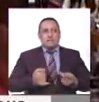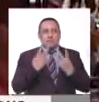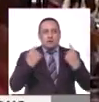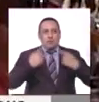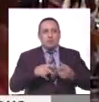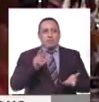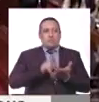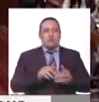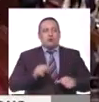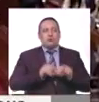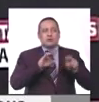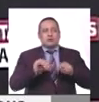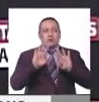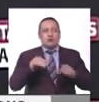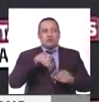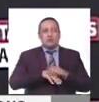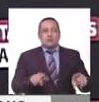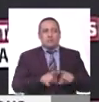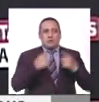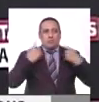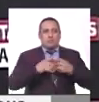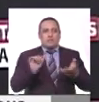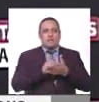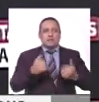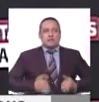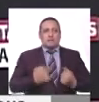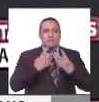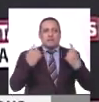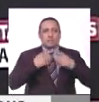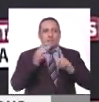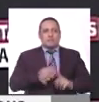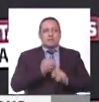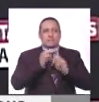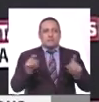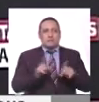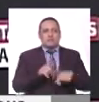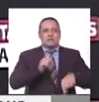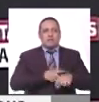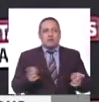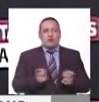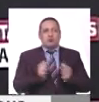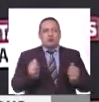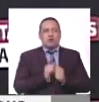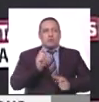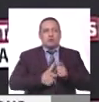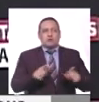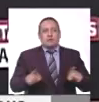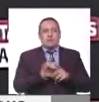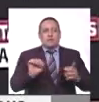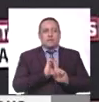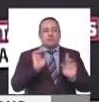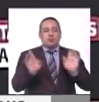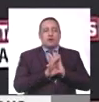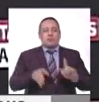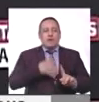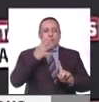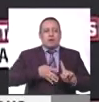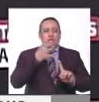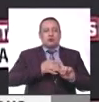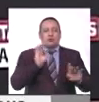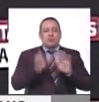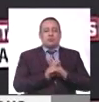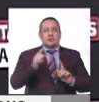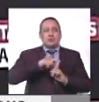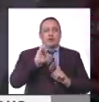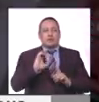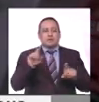con 79 votos a favor la iniciativa que incorpora de manera excepcional y temporal a extranjeros no residentes con diagnóstico de